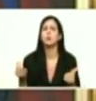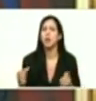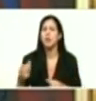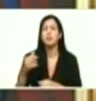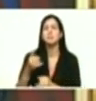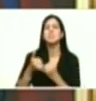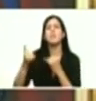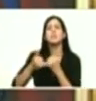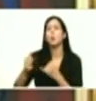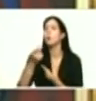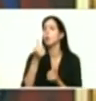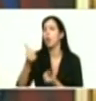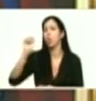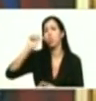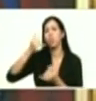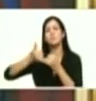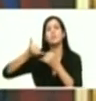cerveza?